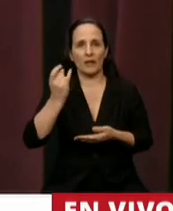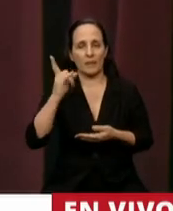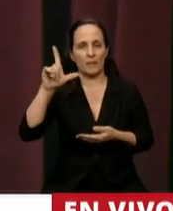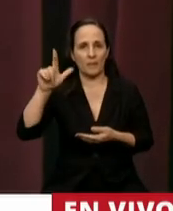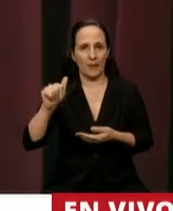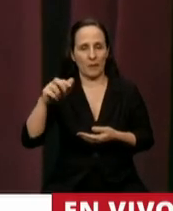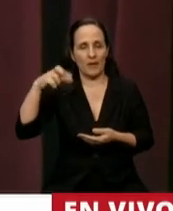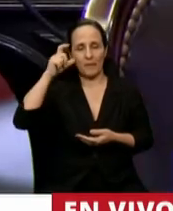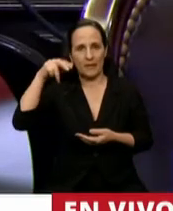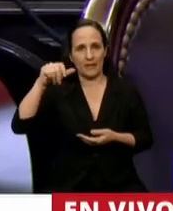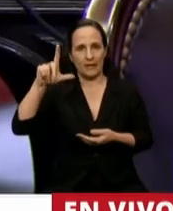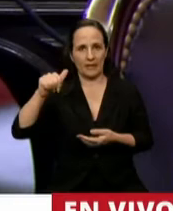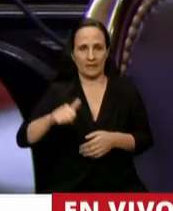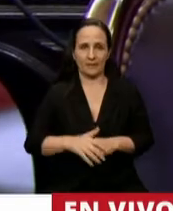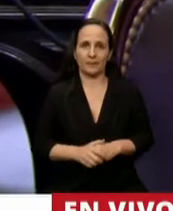Penaca.